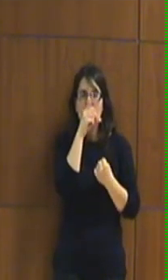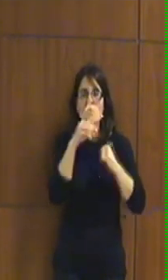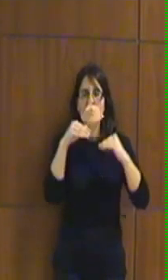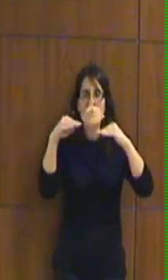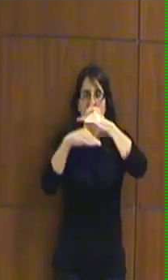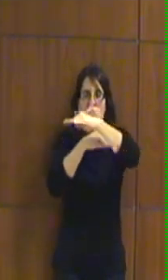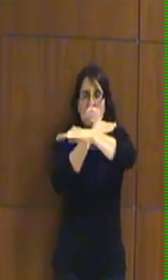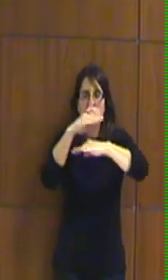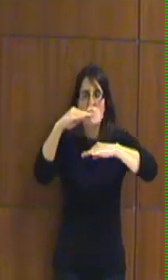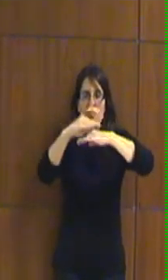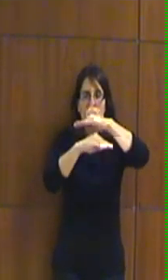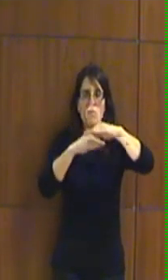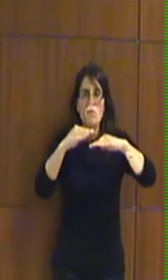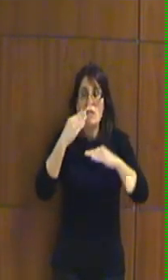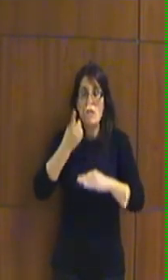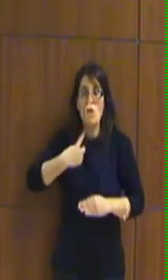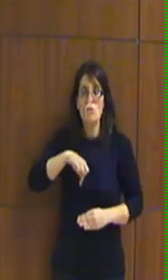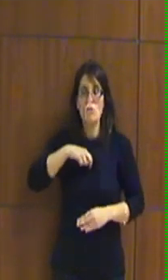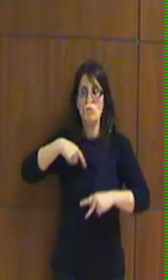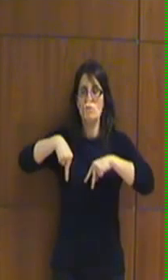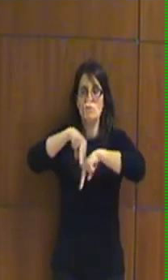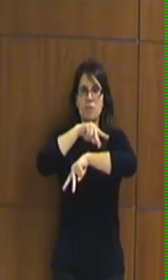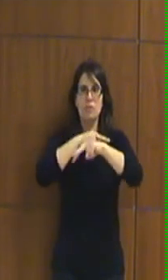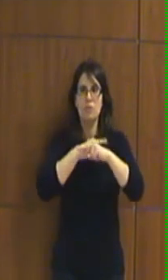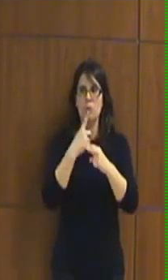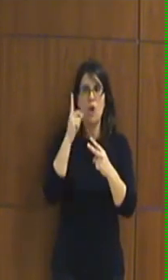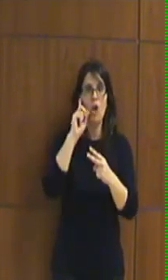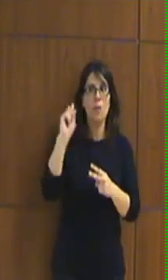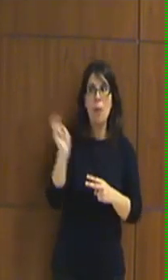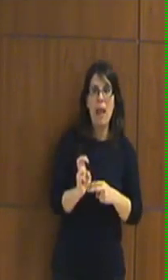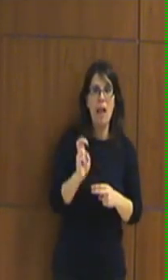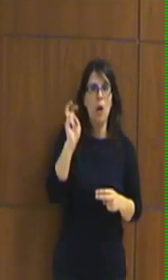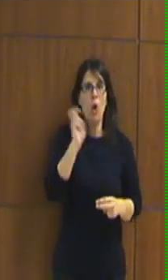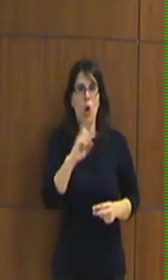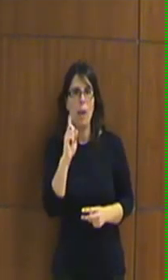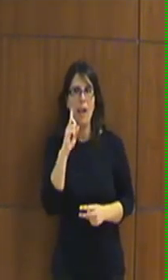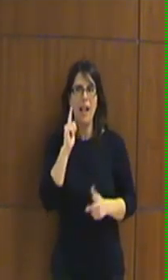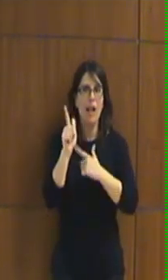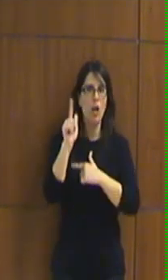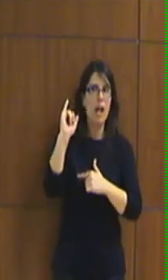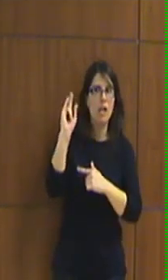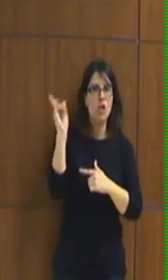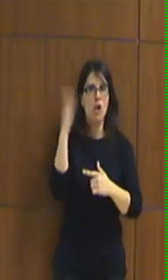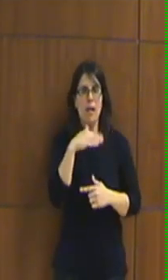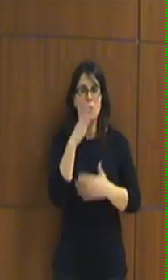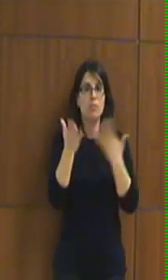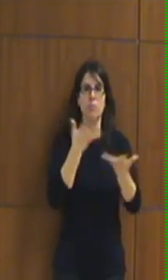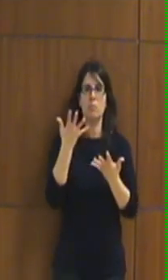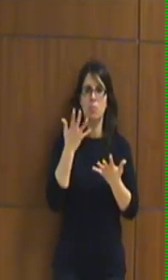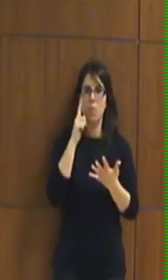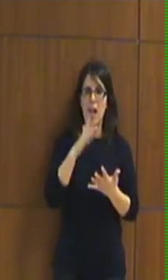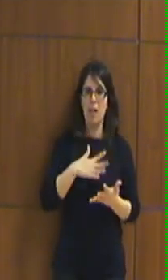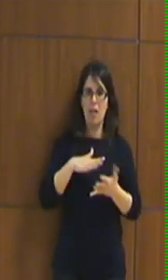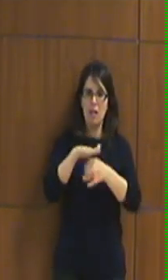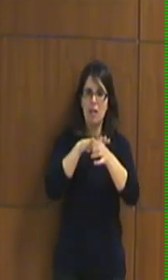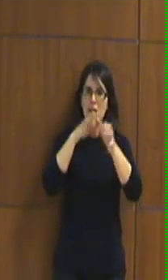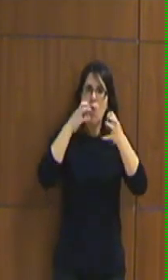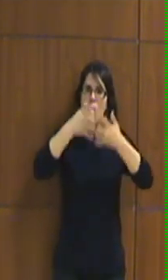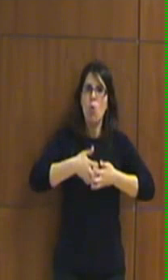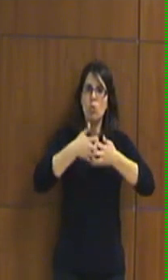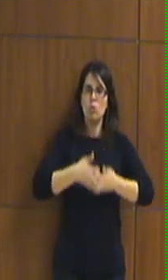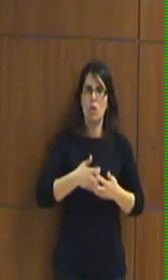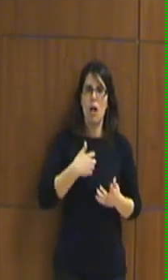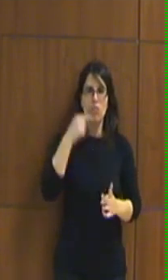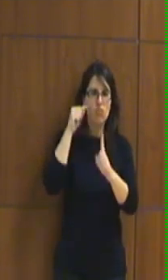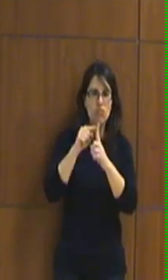de personas caminando por las calles. Y dices, parece que en el mundo de la industria nos hemos preocupado mucho de eso.